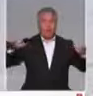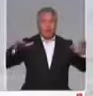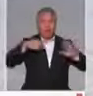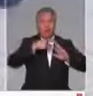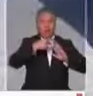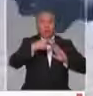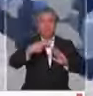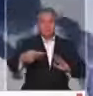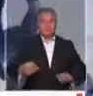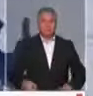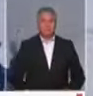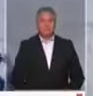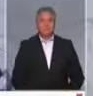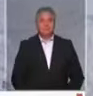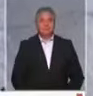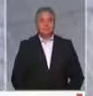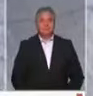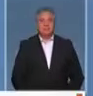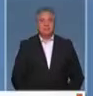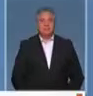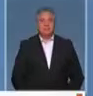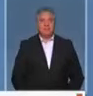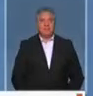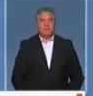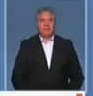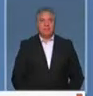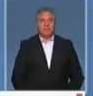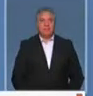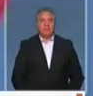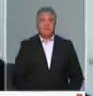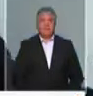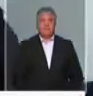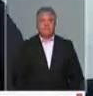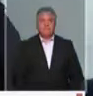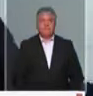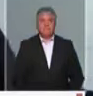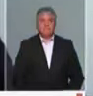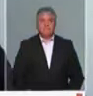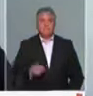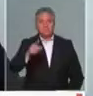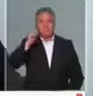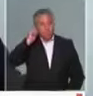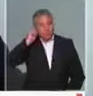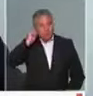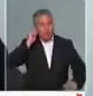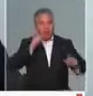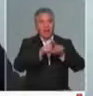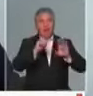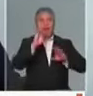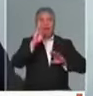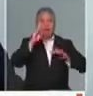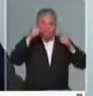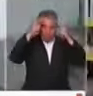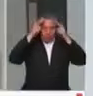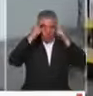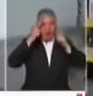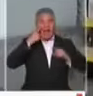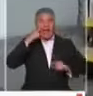Saltan de la avioneta y vuelan por los aires tal y como si fuesen pájaros. Son las mujeres Boinas Azules de la Fuerza Aérea de